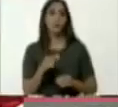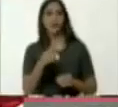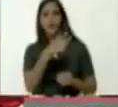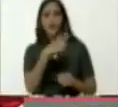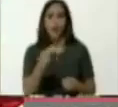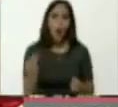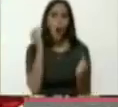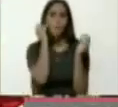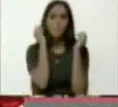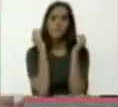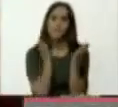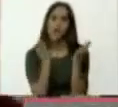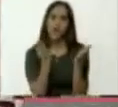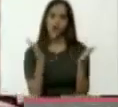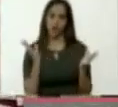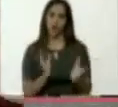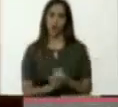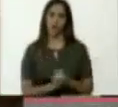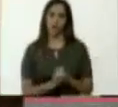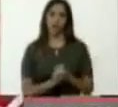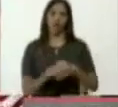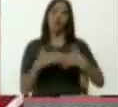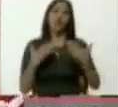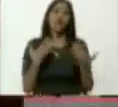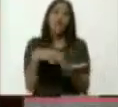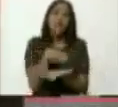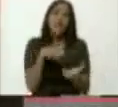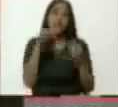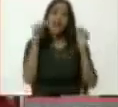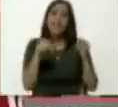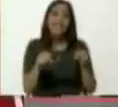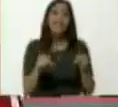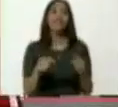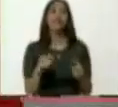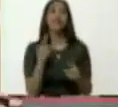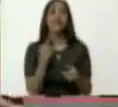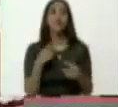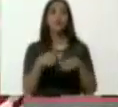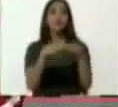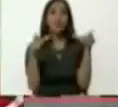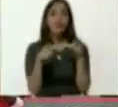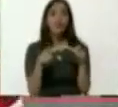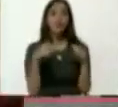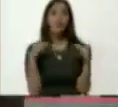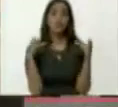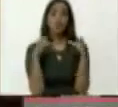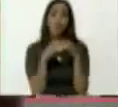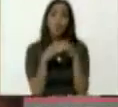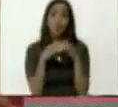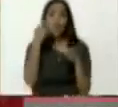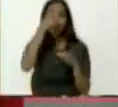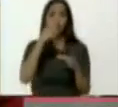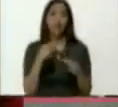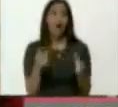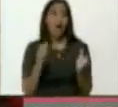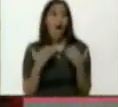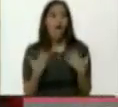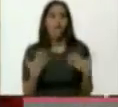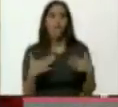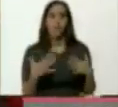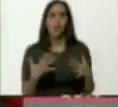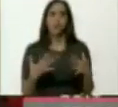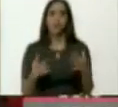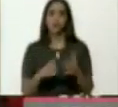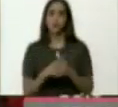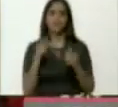muchacha. El problema aquí es que no ha asumido un sector de la población que decía, ay, cuando llegue Macri todo se va a